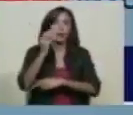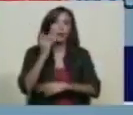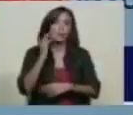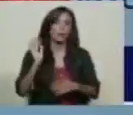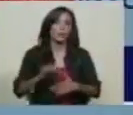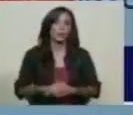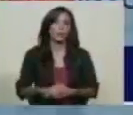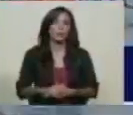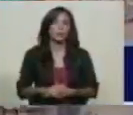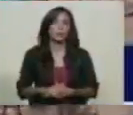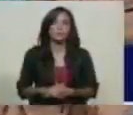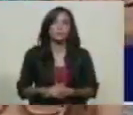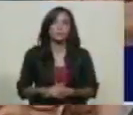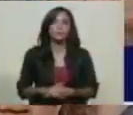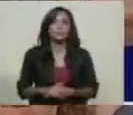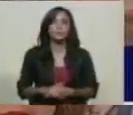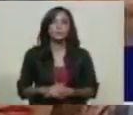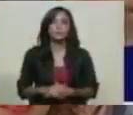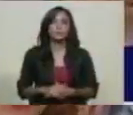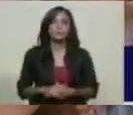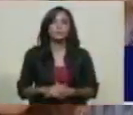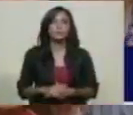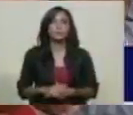han tenido el